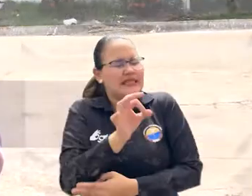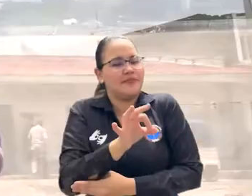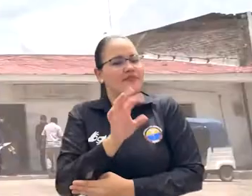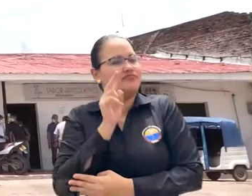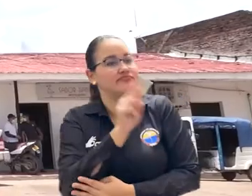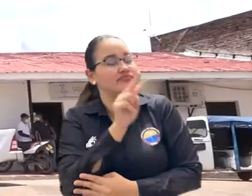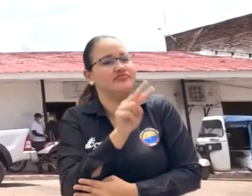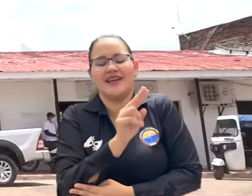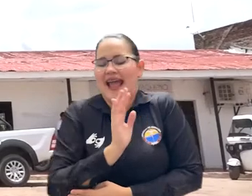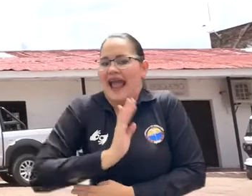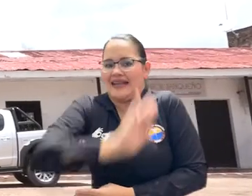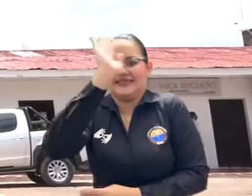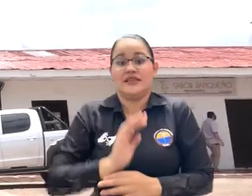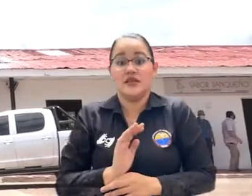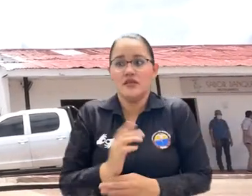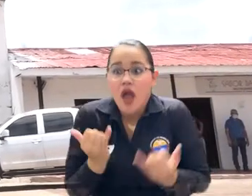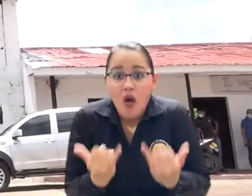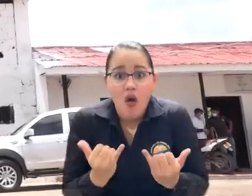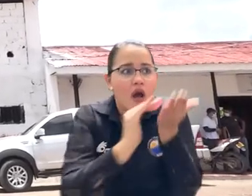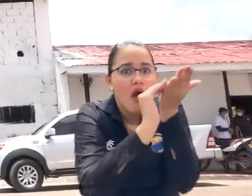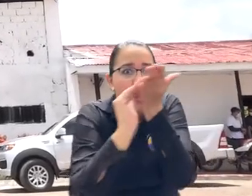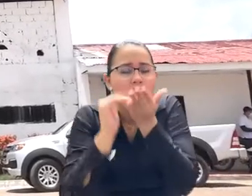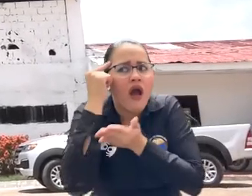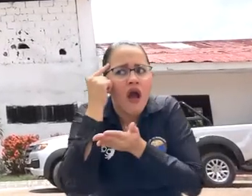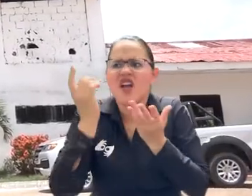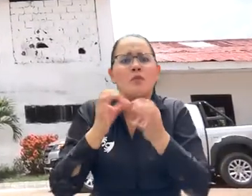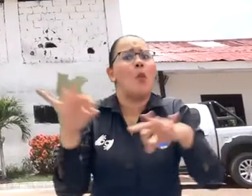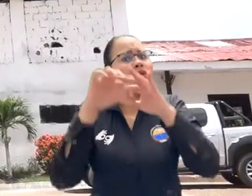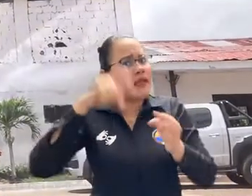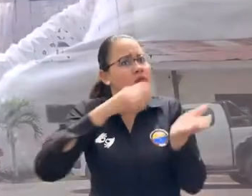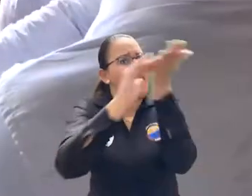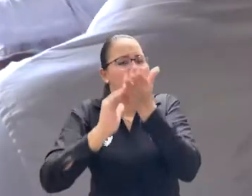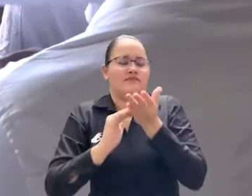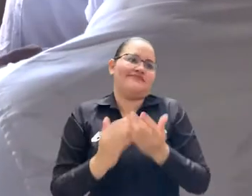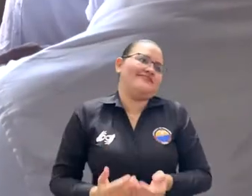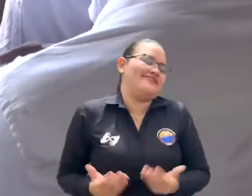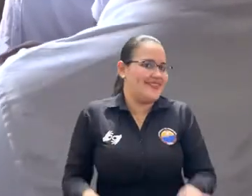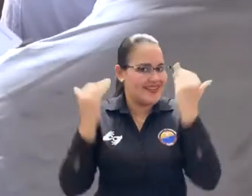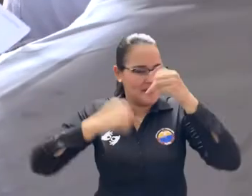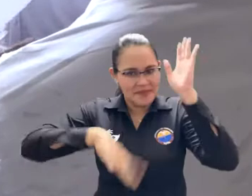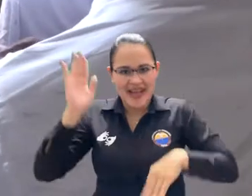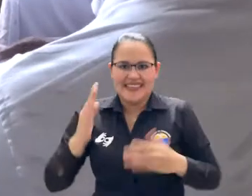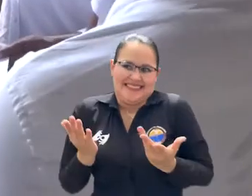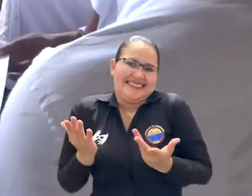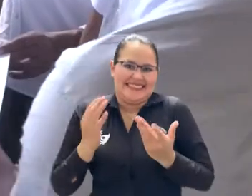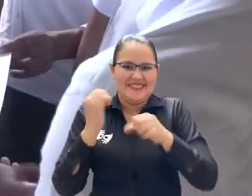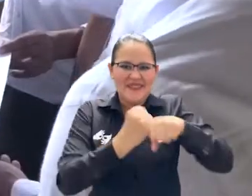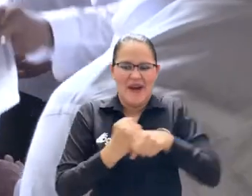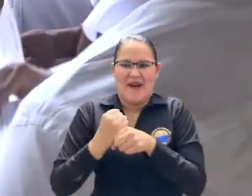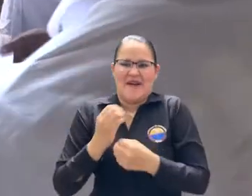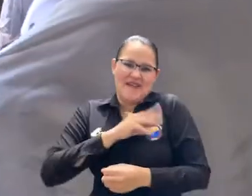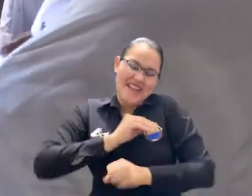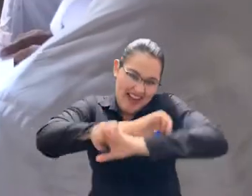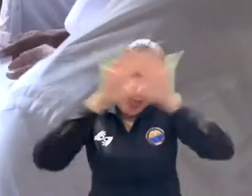sería algo importante, sería algo muy significativo que se lo recuperaran para el beneficio de toda la comunidad y de la región del sur del